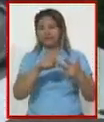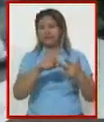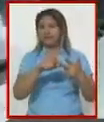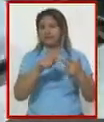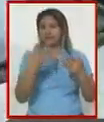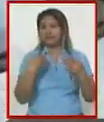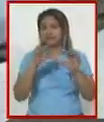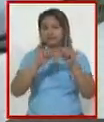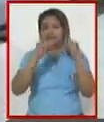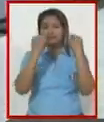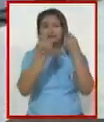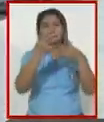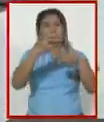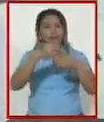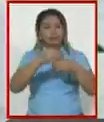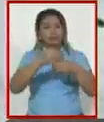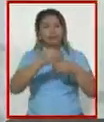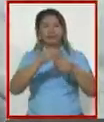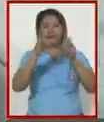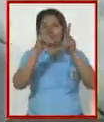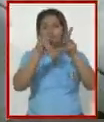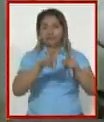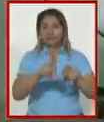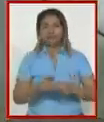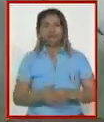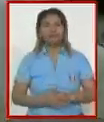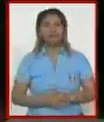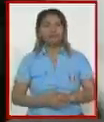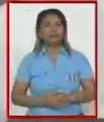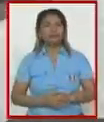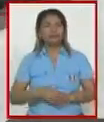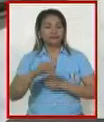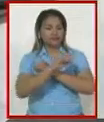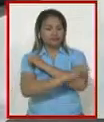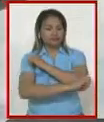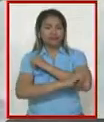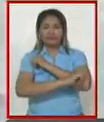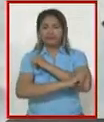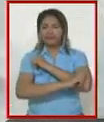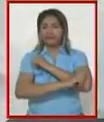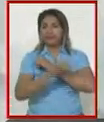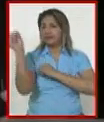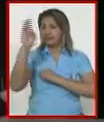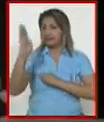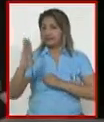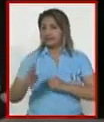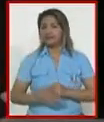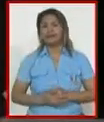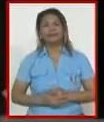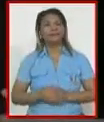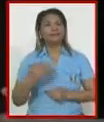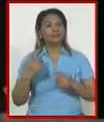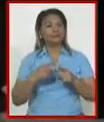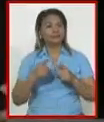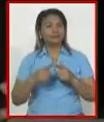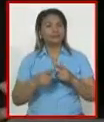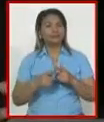estarían integrando personas del exterior, de Brasil más propiamente, y en ese